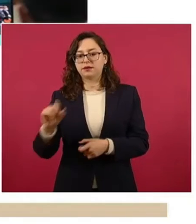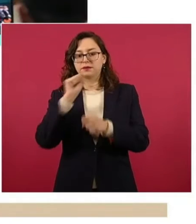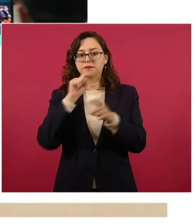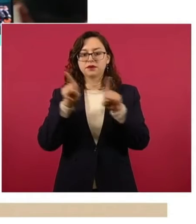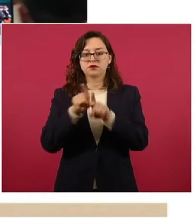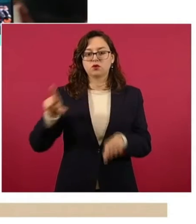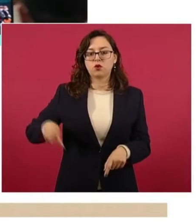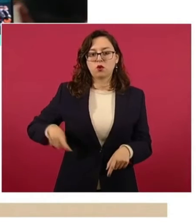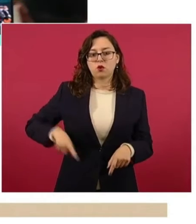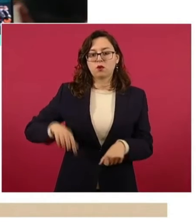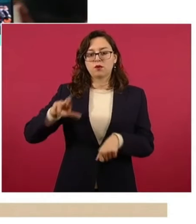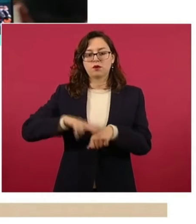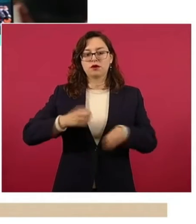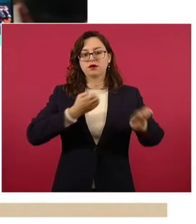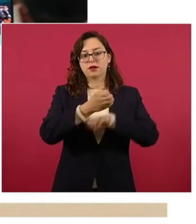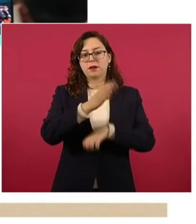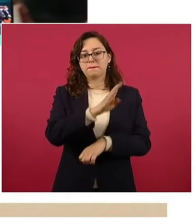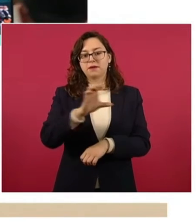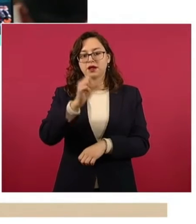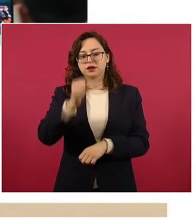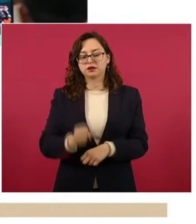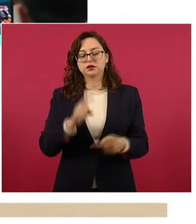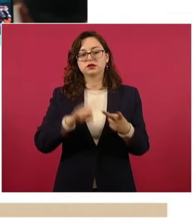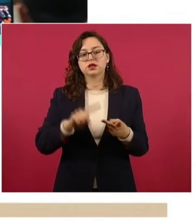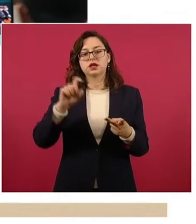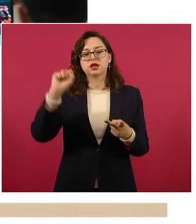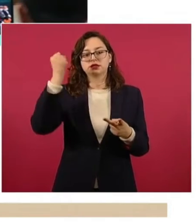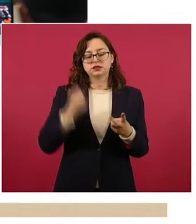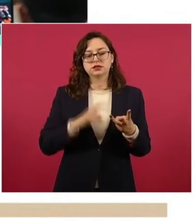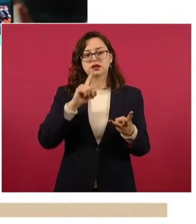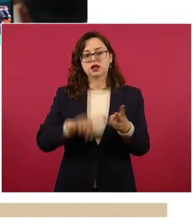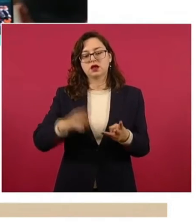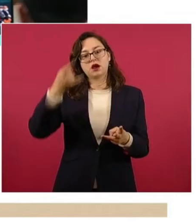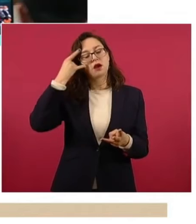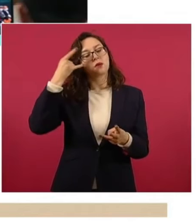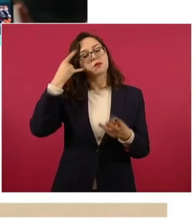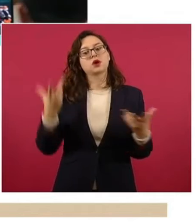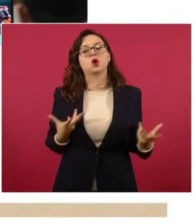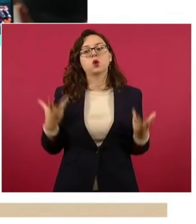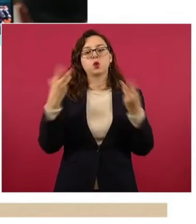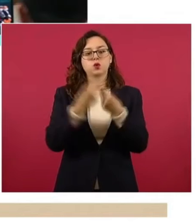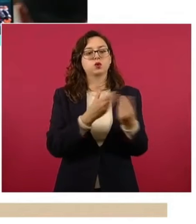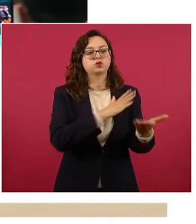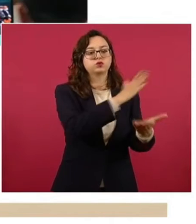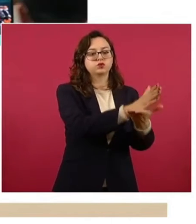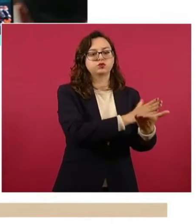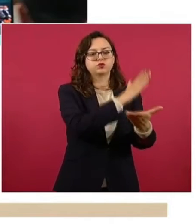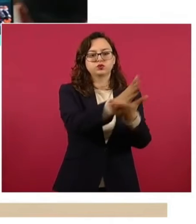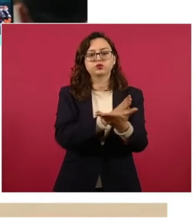de los estados de Baja California Sur, Sinaloa y Campeche, para dar a conocer el plan, firmar los